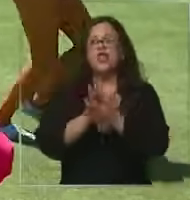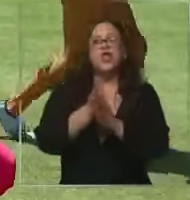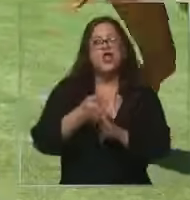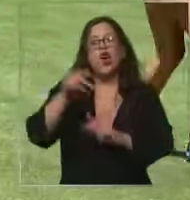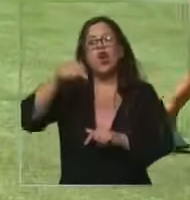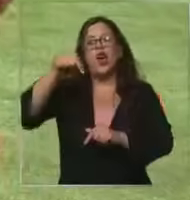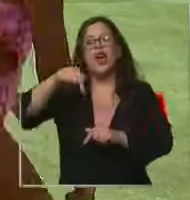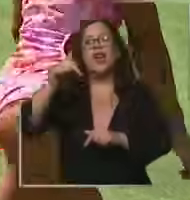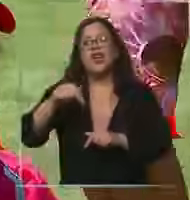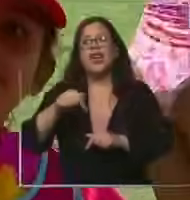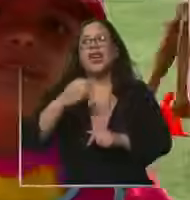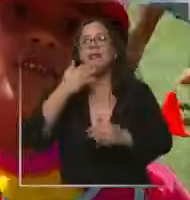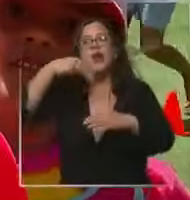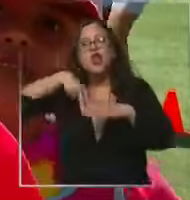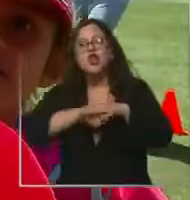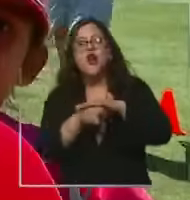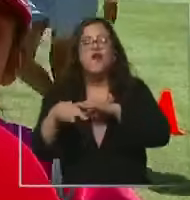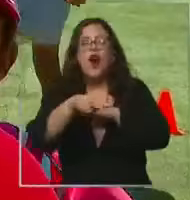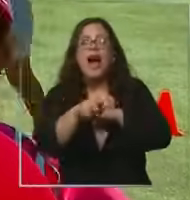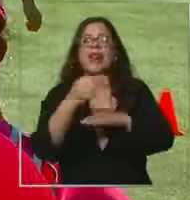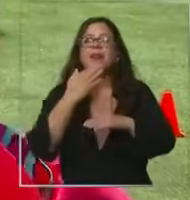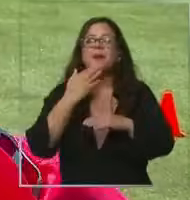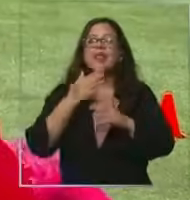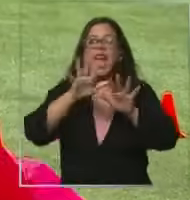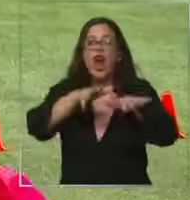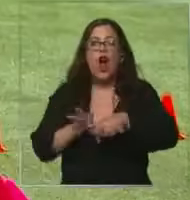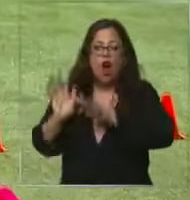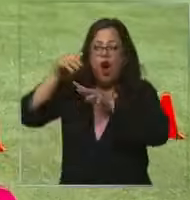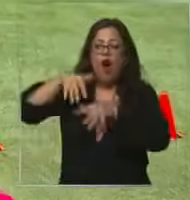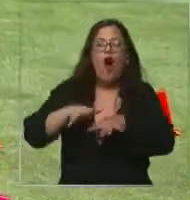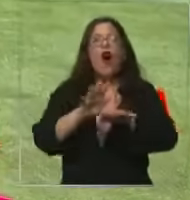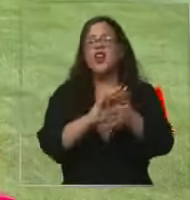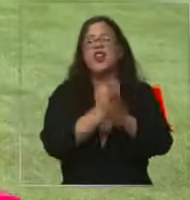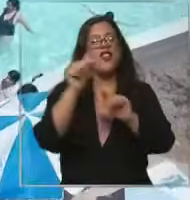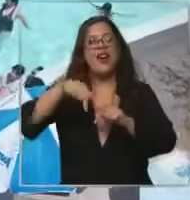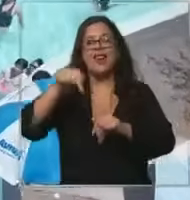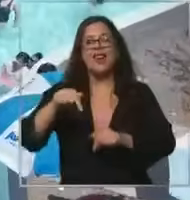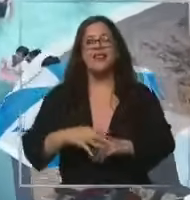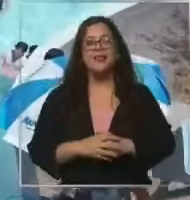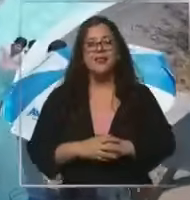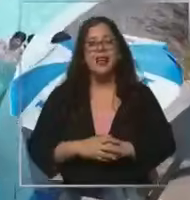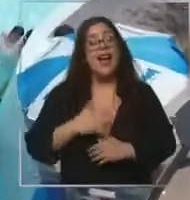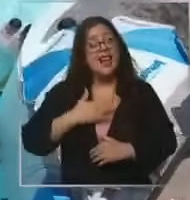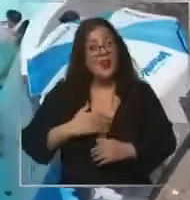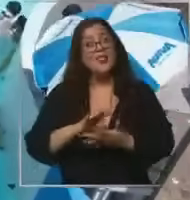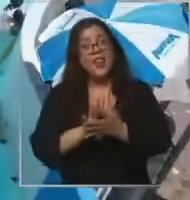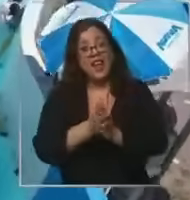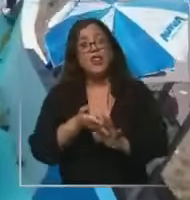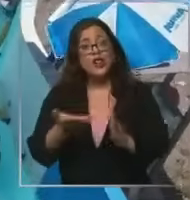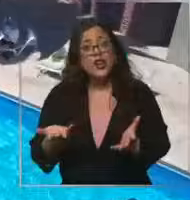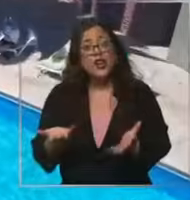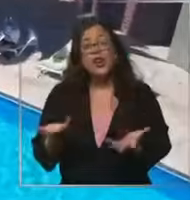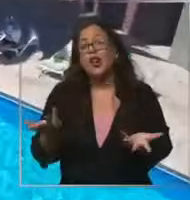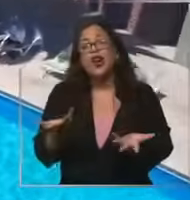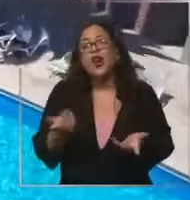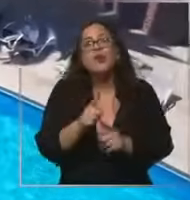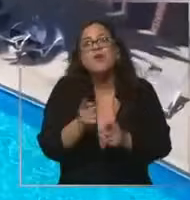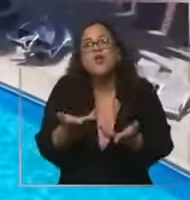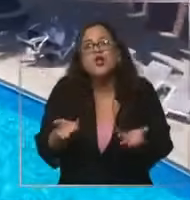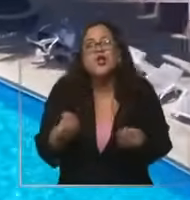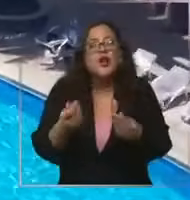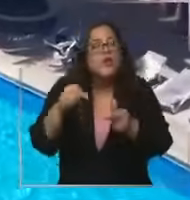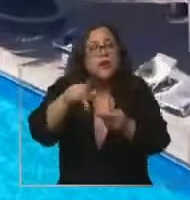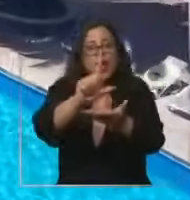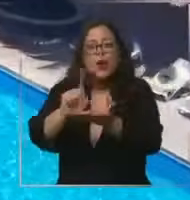aquí. Me gustan los toboganes, me gustan las olas, me gusta a todo aquí. Le gusta todo y cómo no, si estos